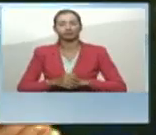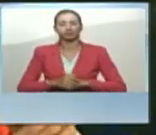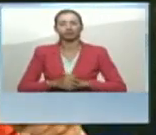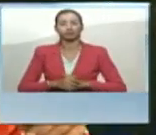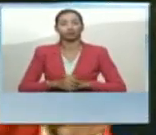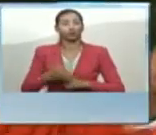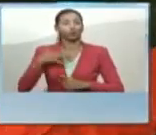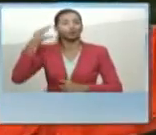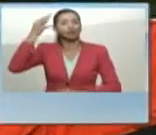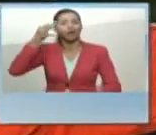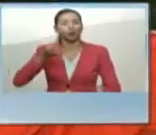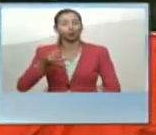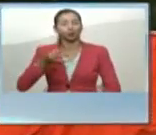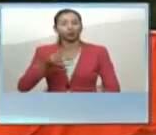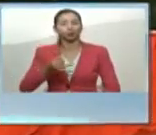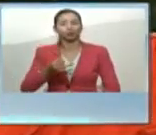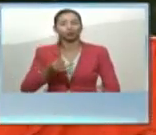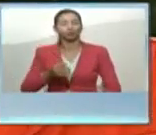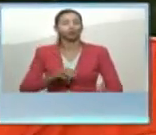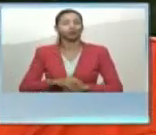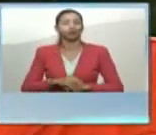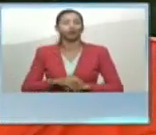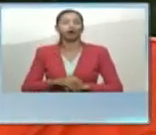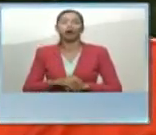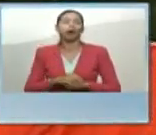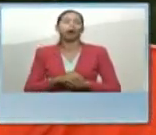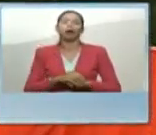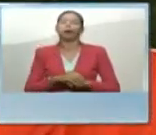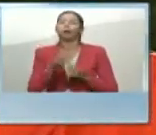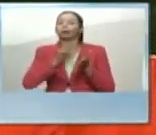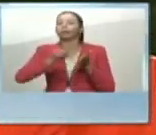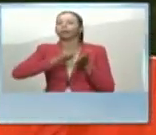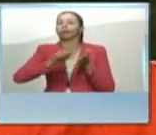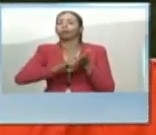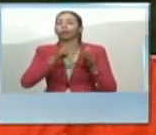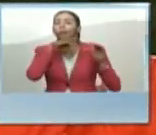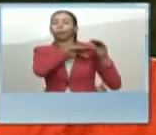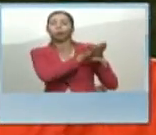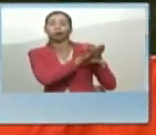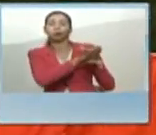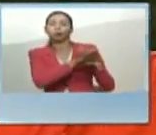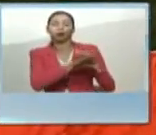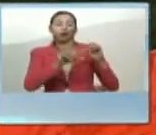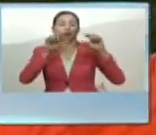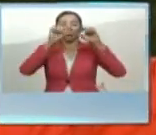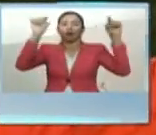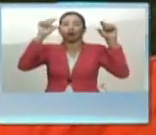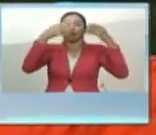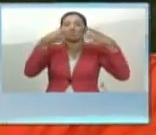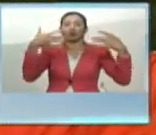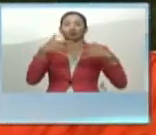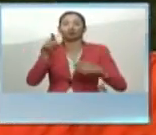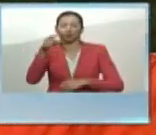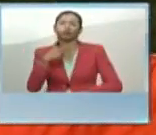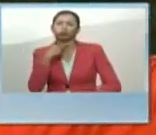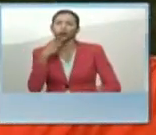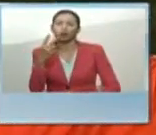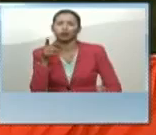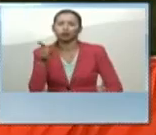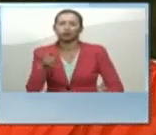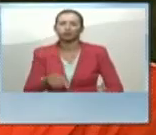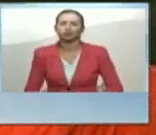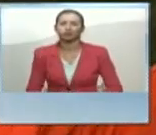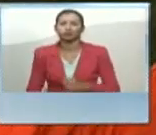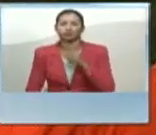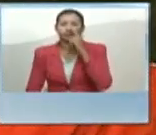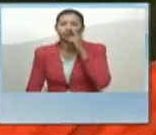seguro, pero no quedarnos solo en el enunciado, Lewis. Discúlpame, tú fuiste el vocero, no